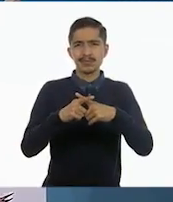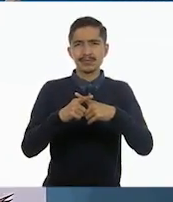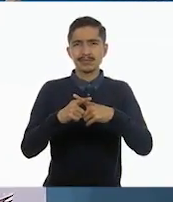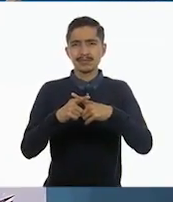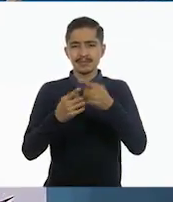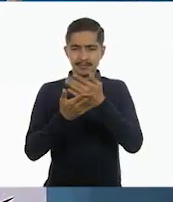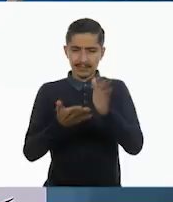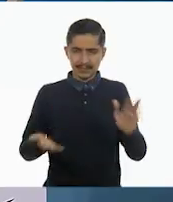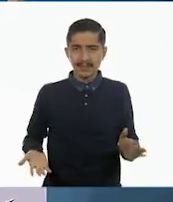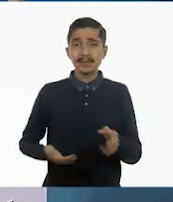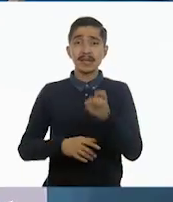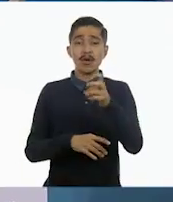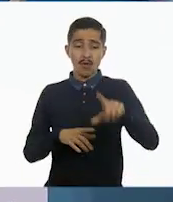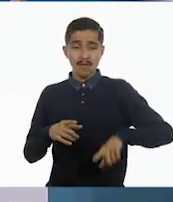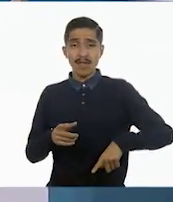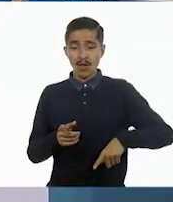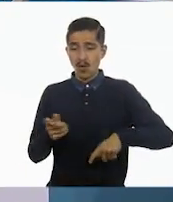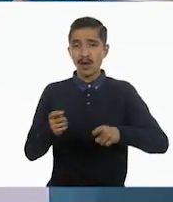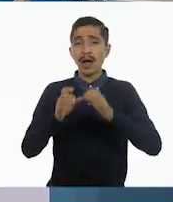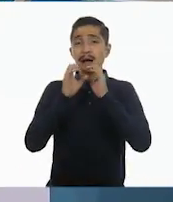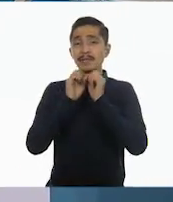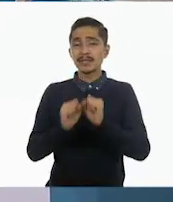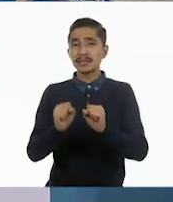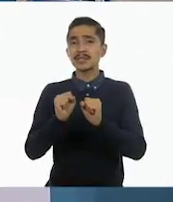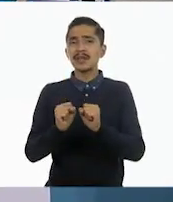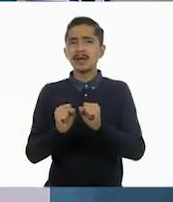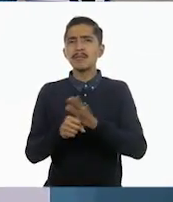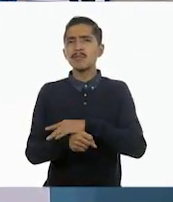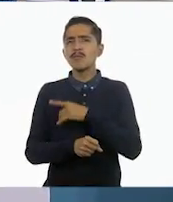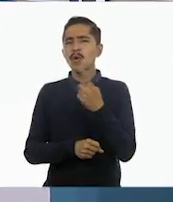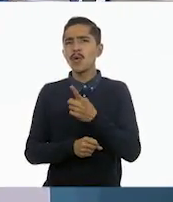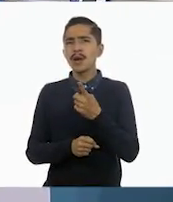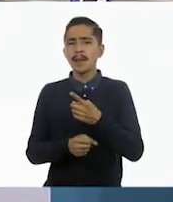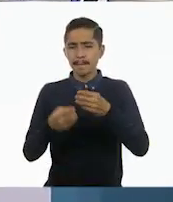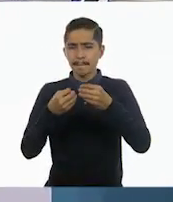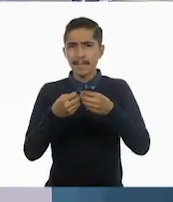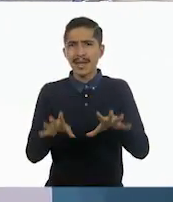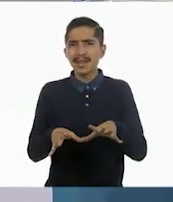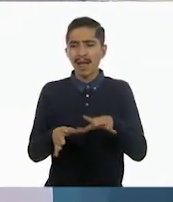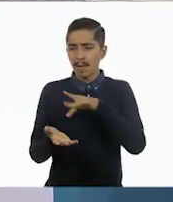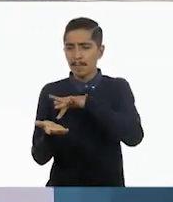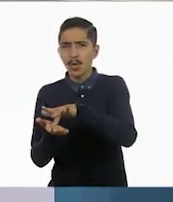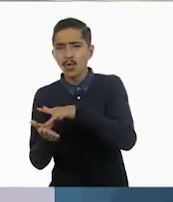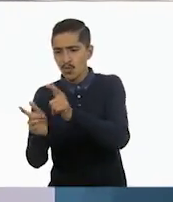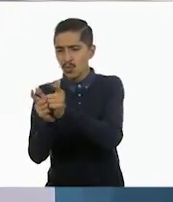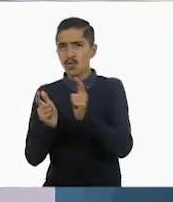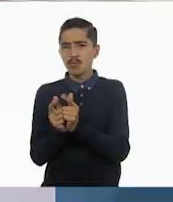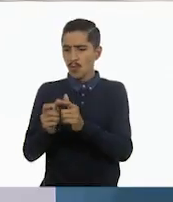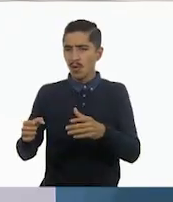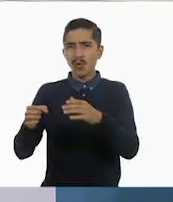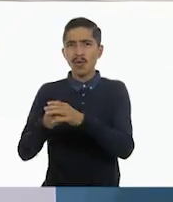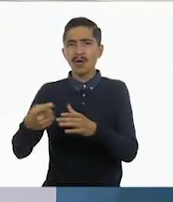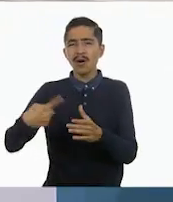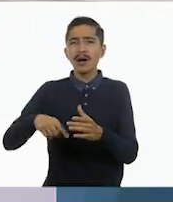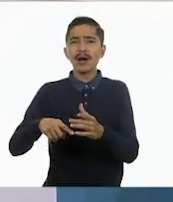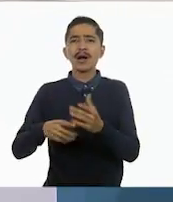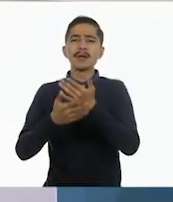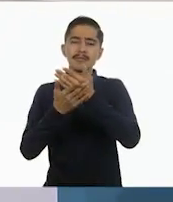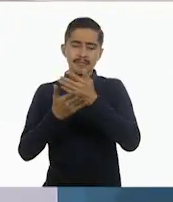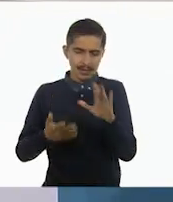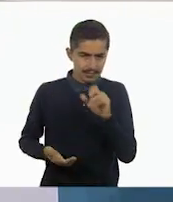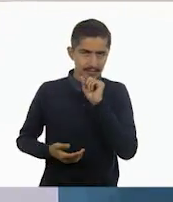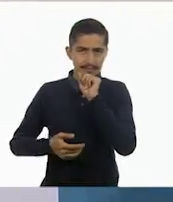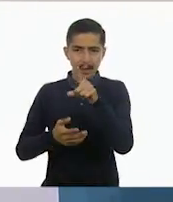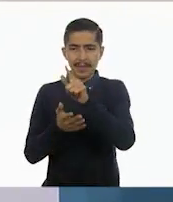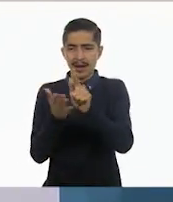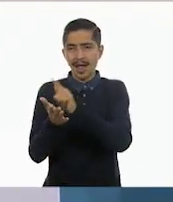lado, perjudicó al gobierno de Maximiliano, porque lo llevó a perder el apoyo del grupo que lo había traído. Pero por otro lado,